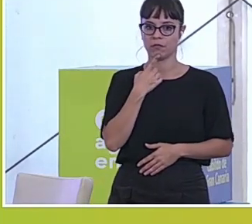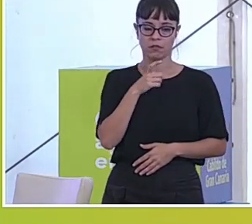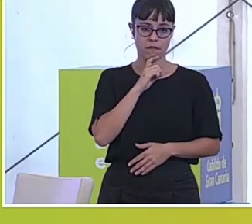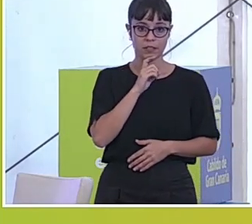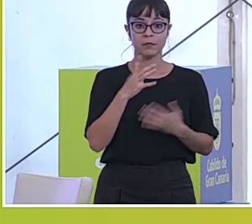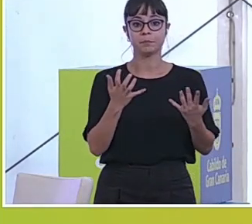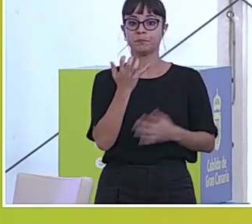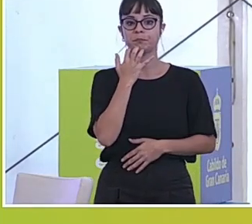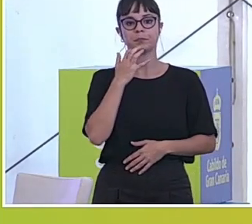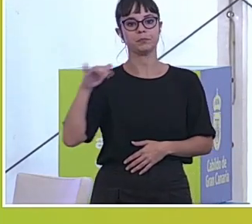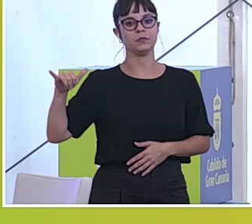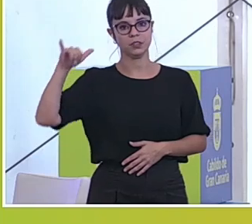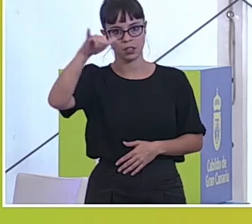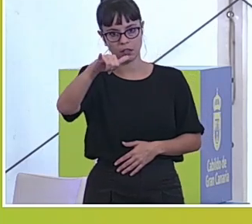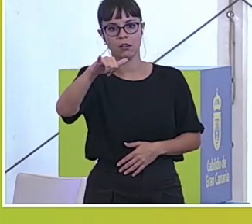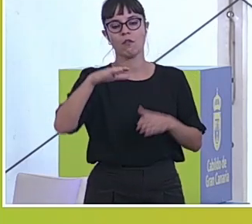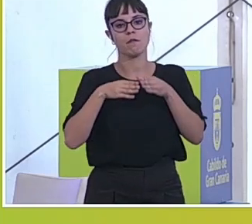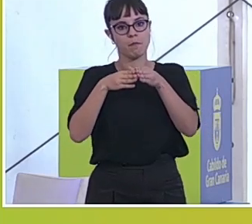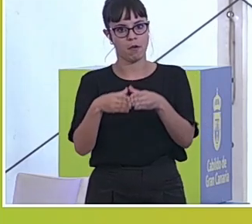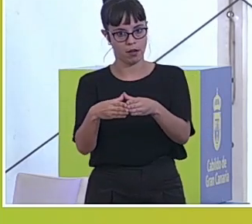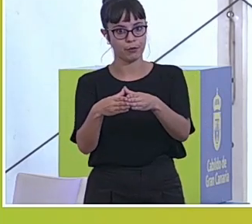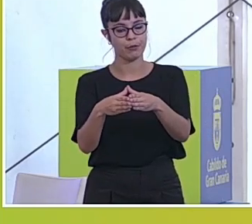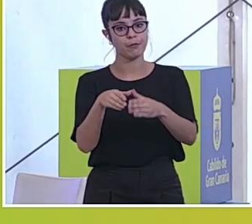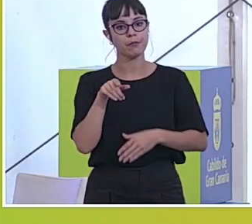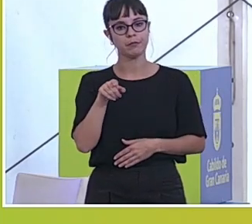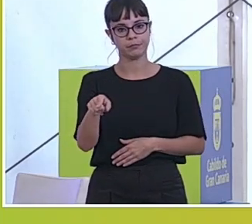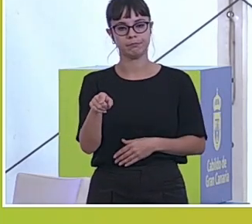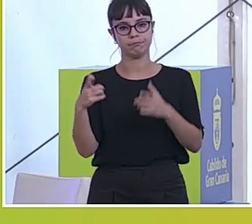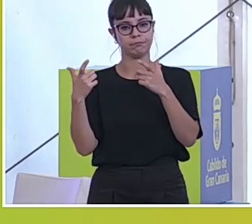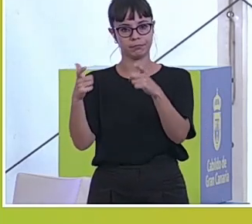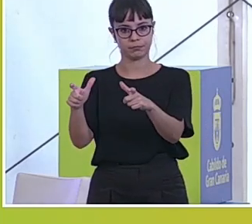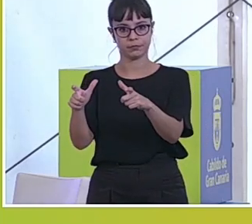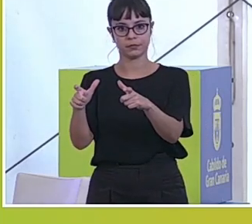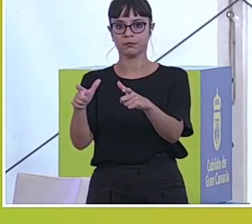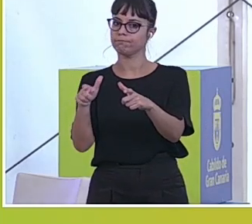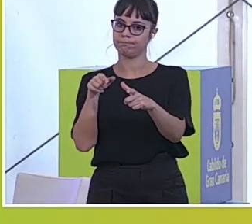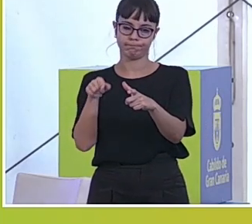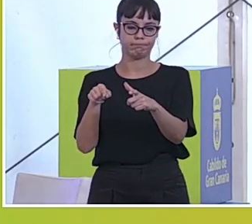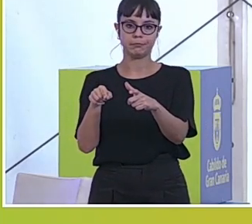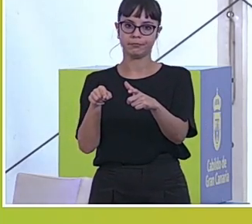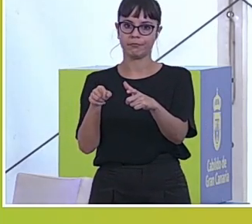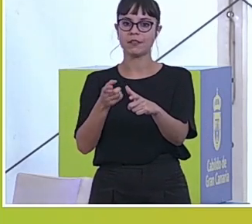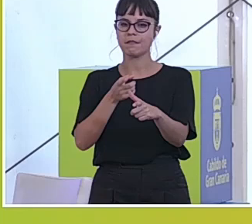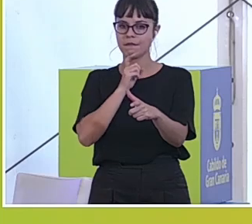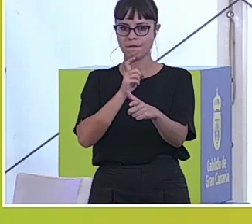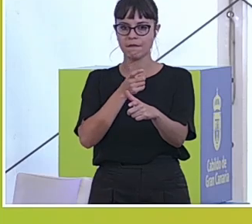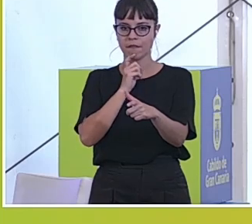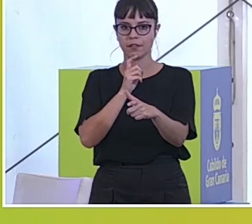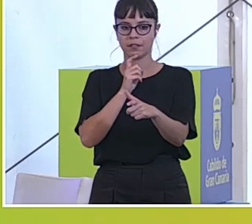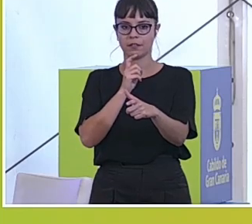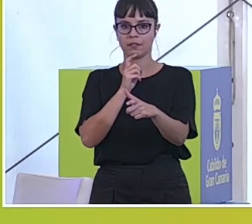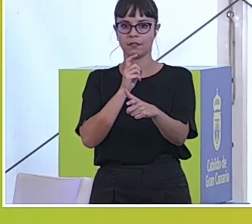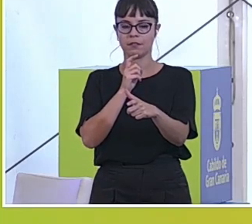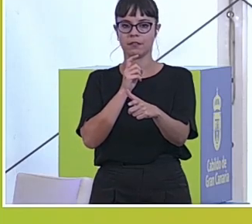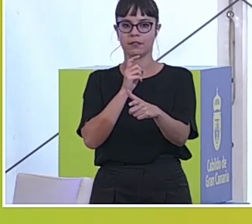como por ejemplo la aviación o el transporte marítimo, incluso habría que ir más abajo todavía e intentar producir combustibles